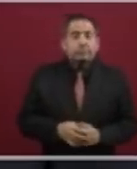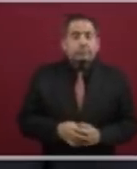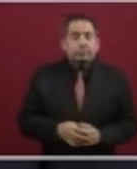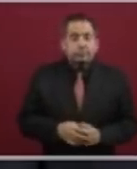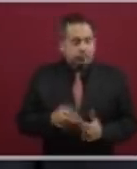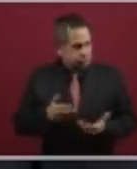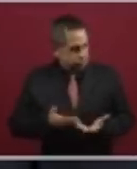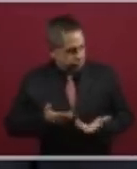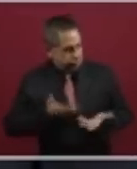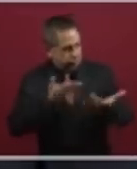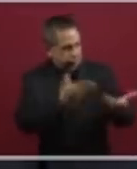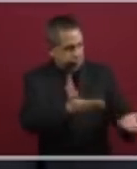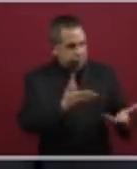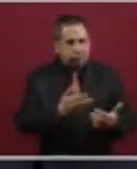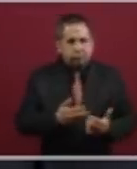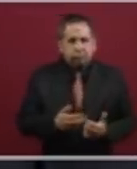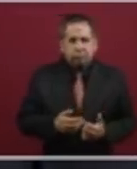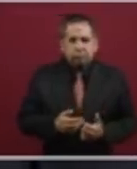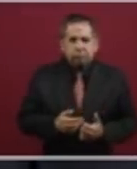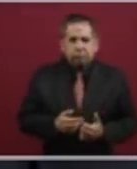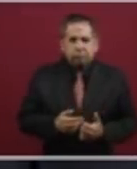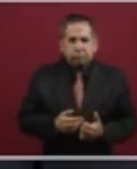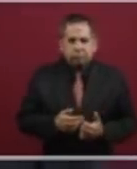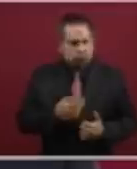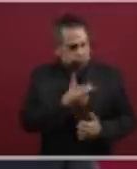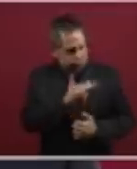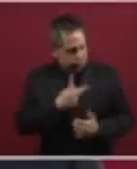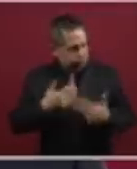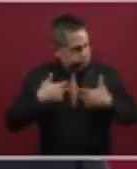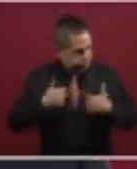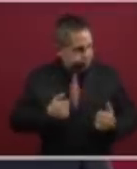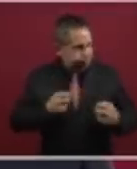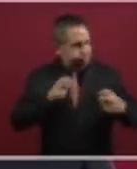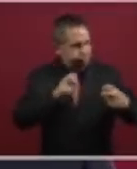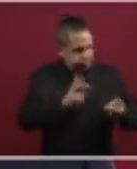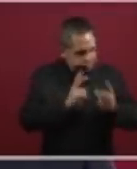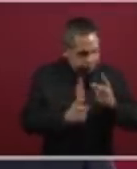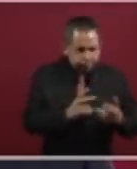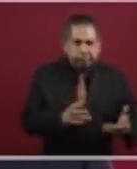le ofrezco que nos entendamos.